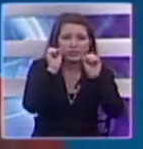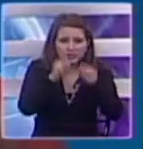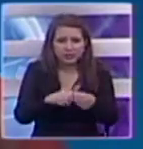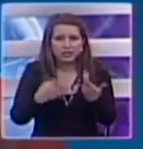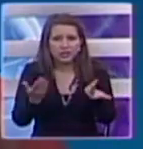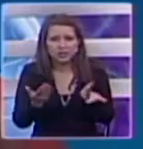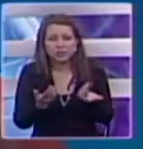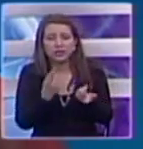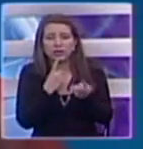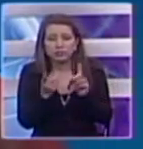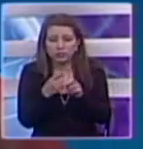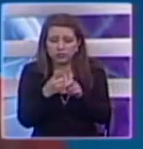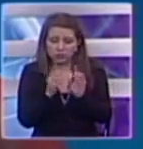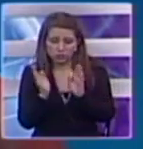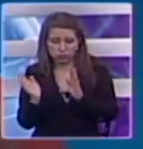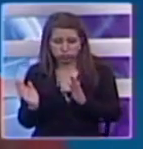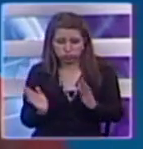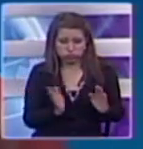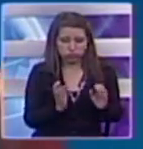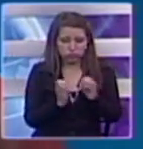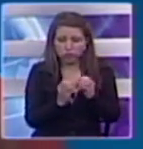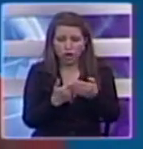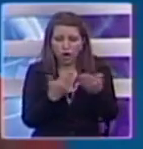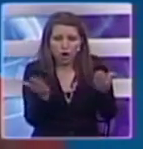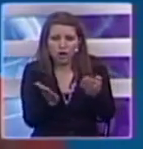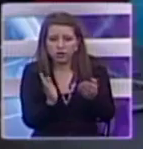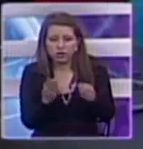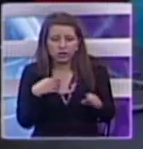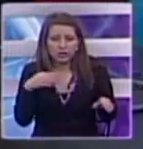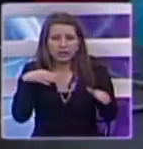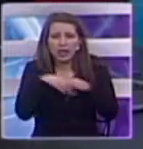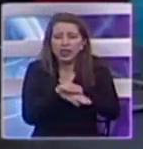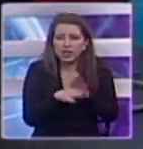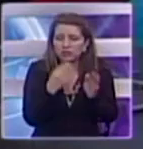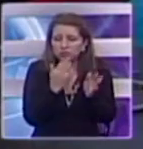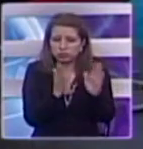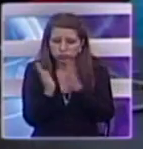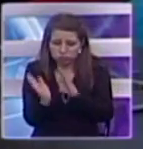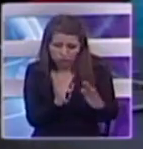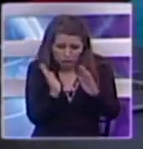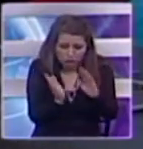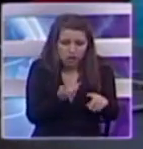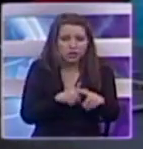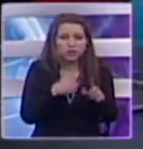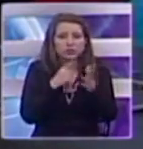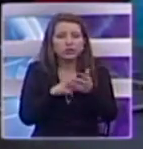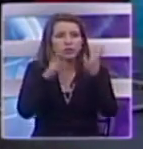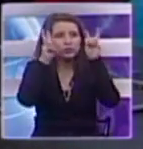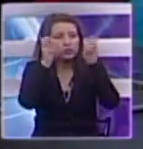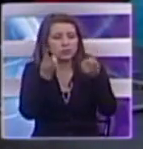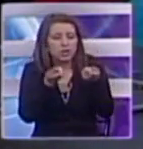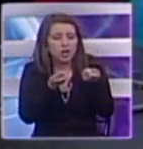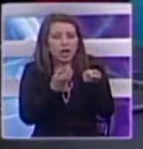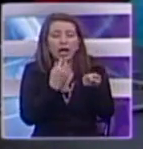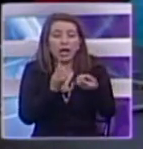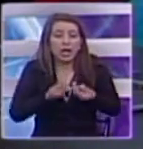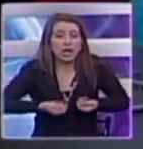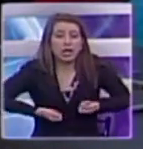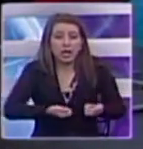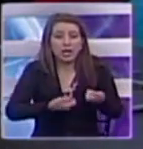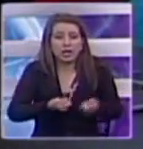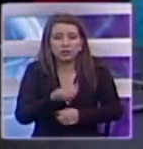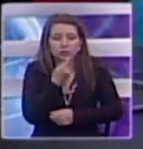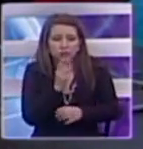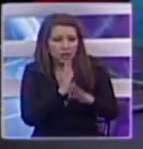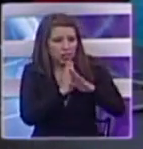obviamente hay que ordenar también otras cosas hacia adentro, ¿no? Como por ejemplo el tema del gasto público, priorizar la